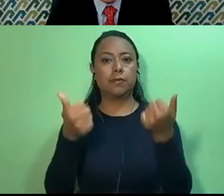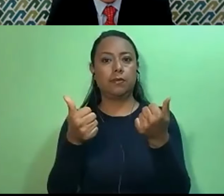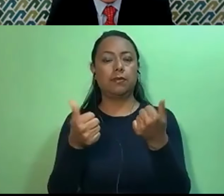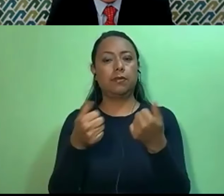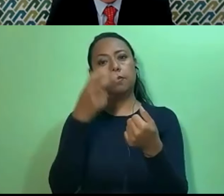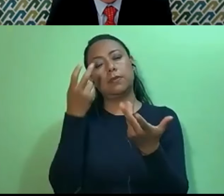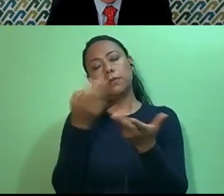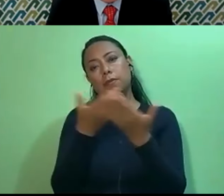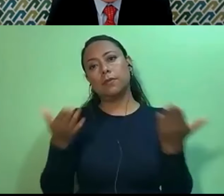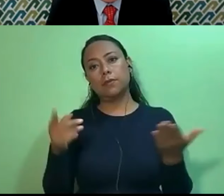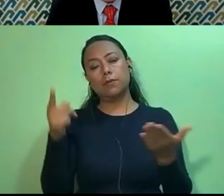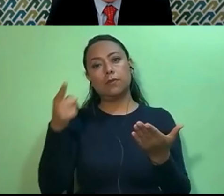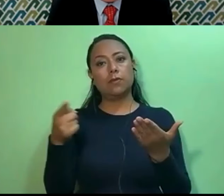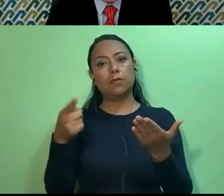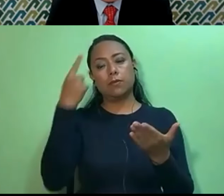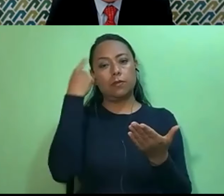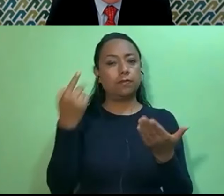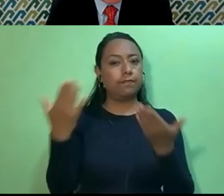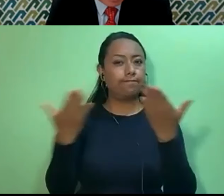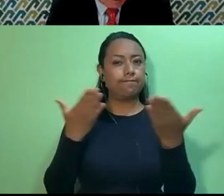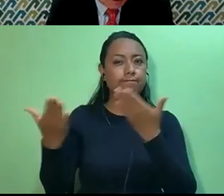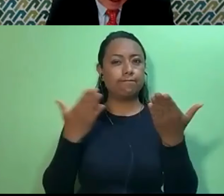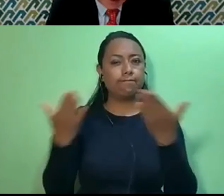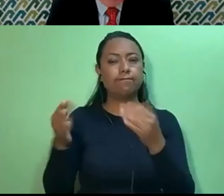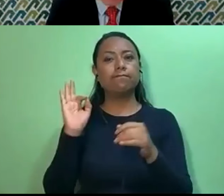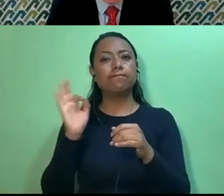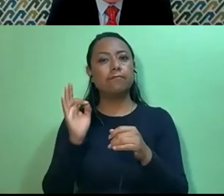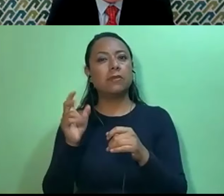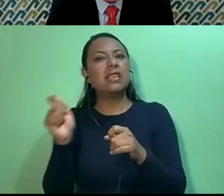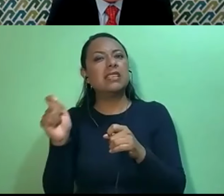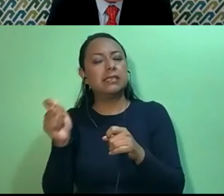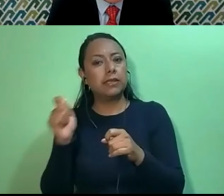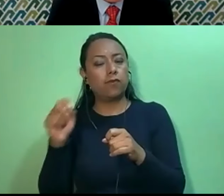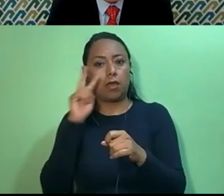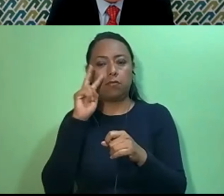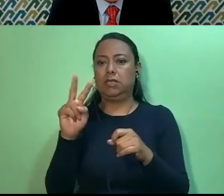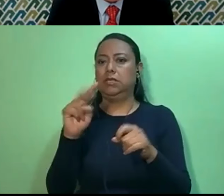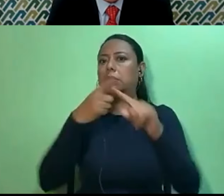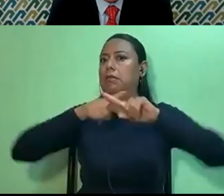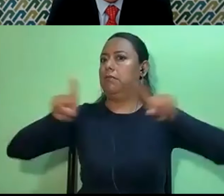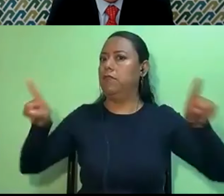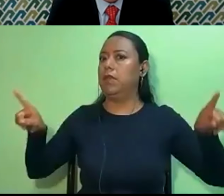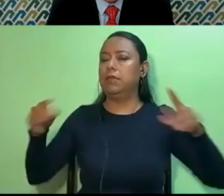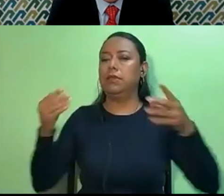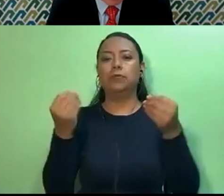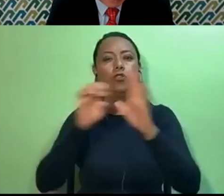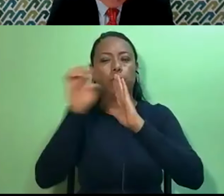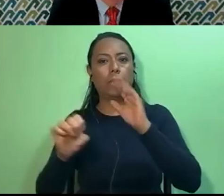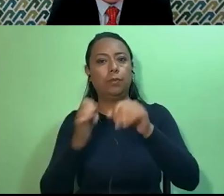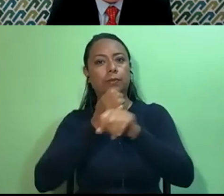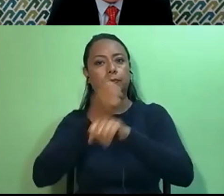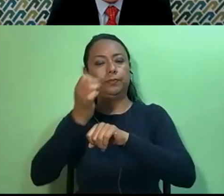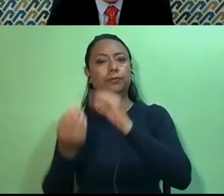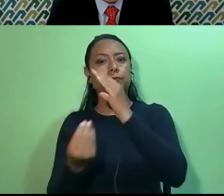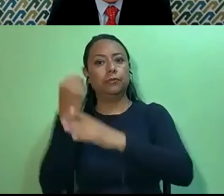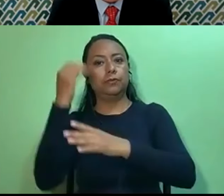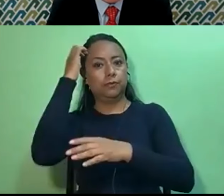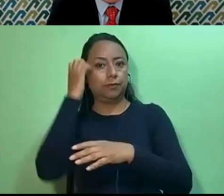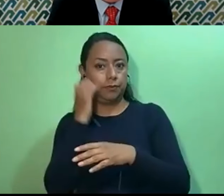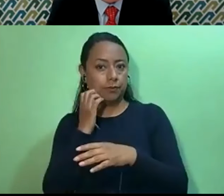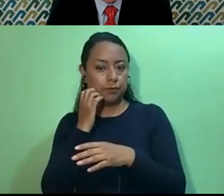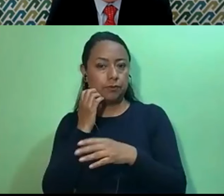de comparación la diferencia abismal que existe, por ejemplo, entre el estado de Nuevo León y el estado